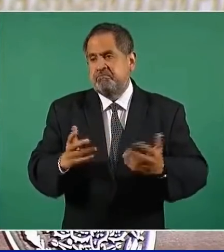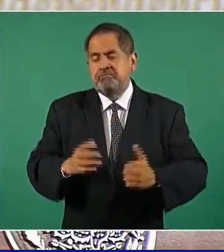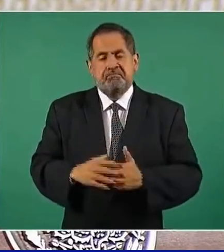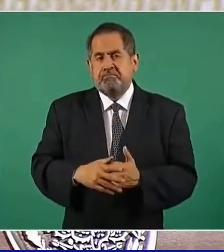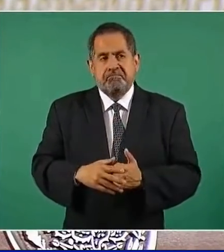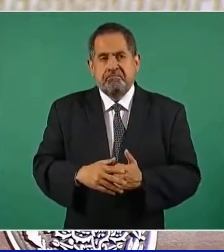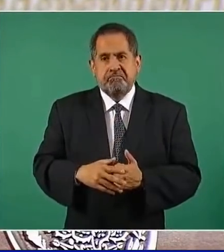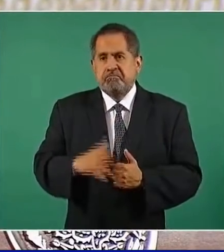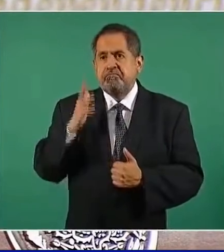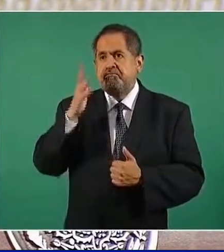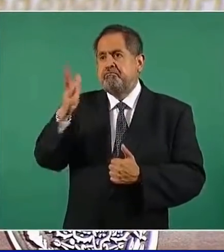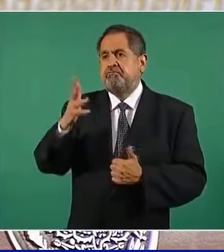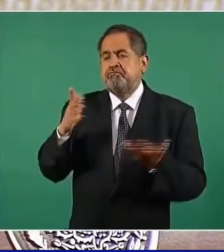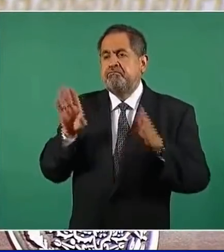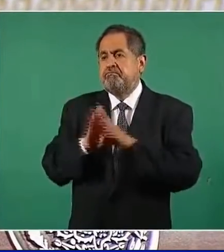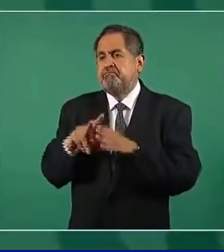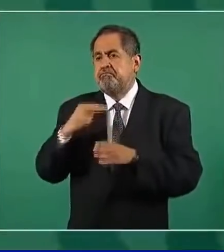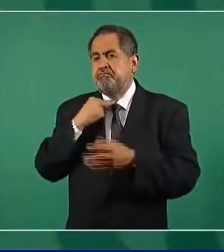no hay salida.